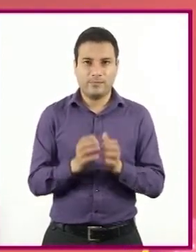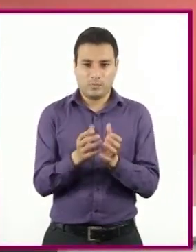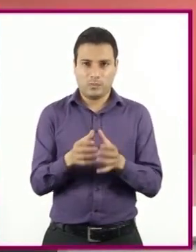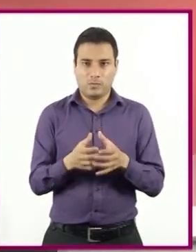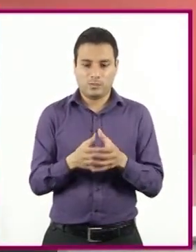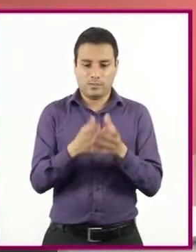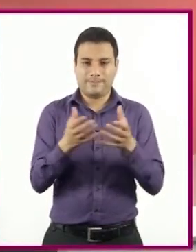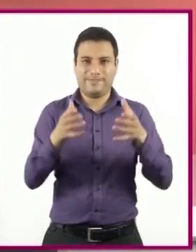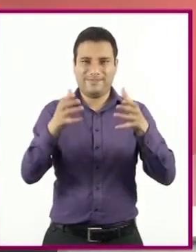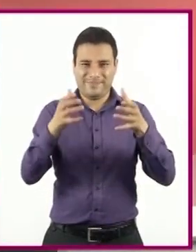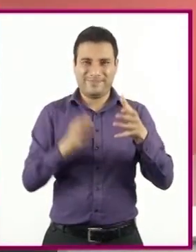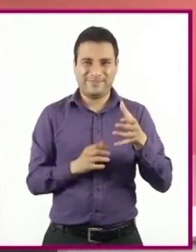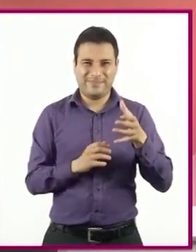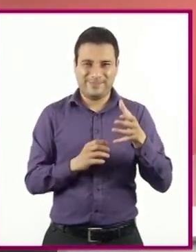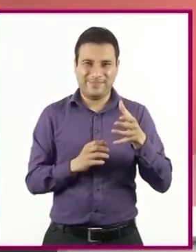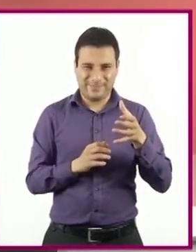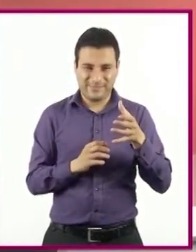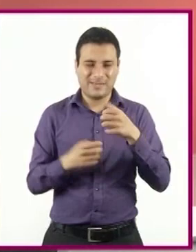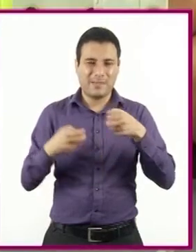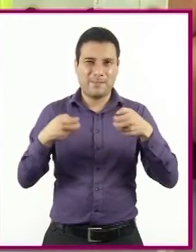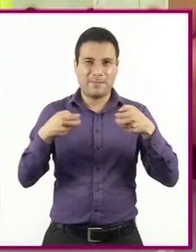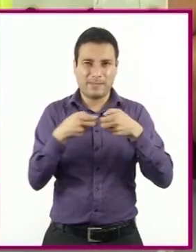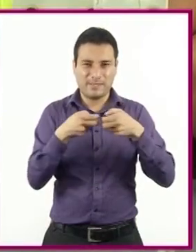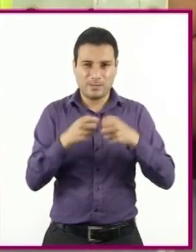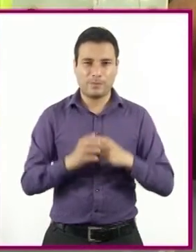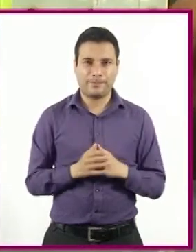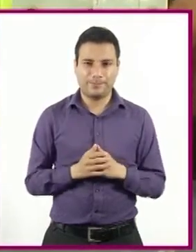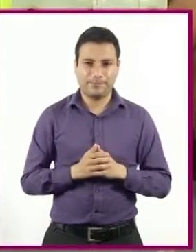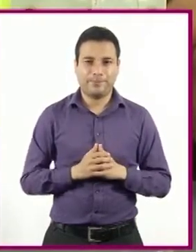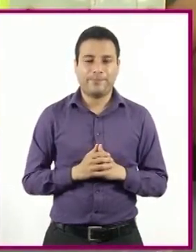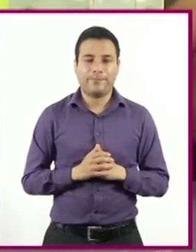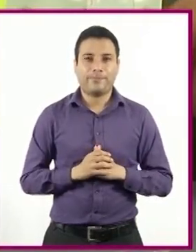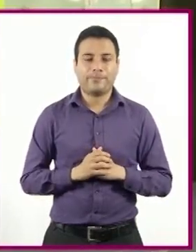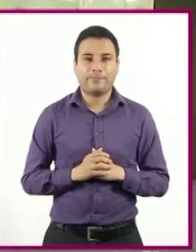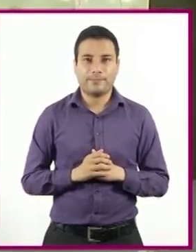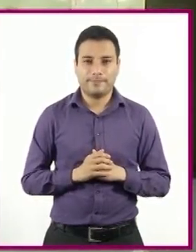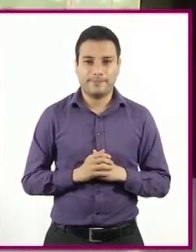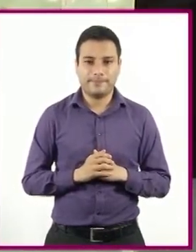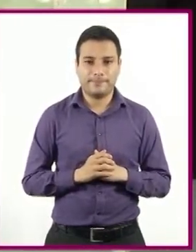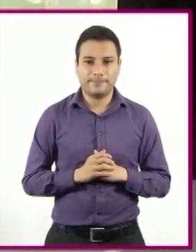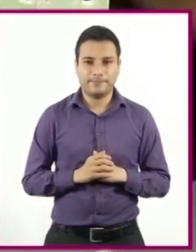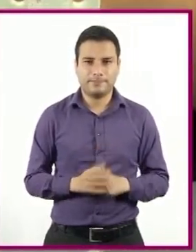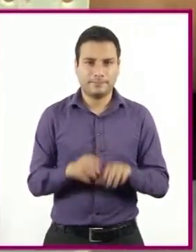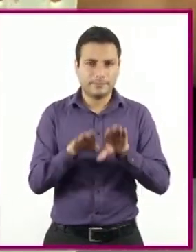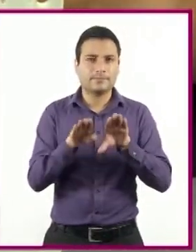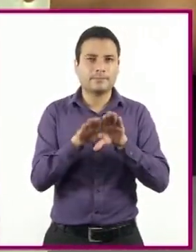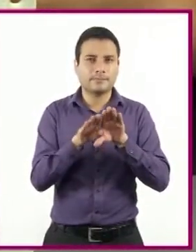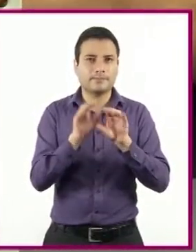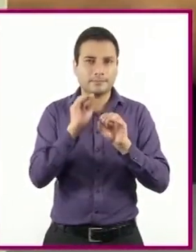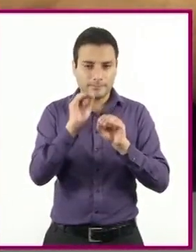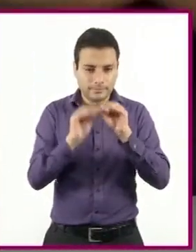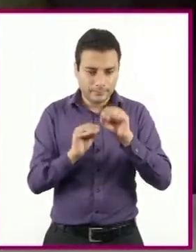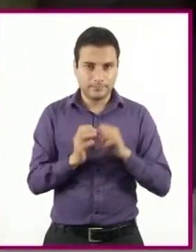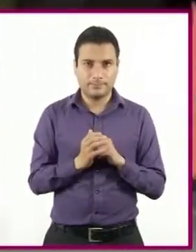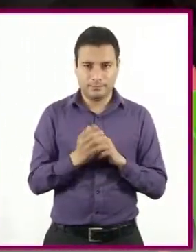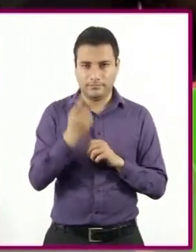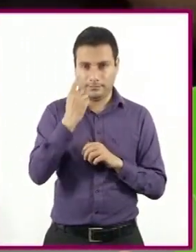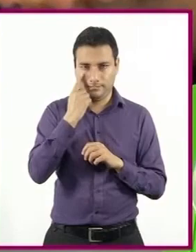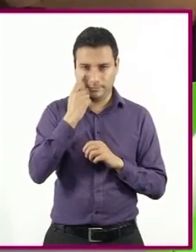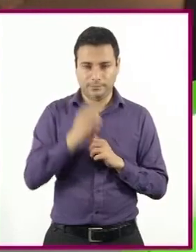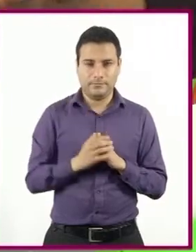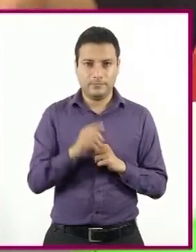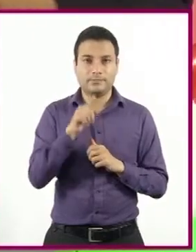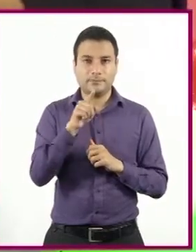o un pedazo de alambre en forma circular forrado con estambre. ¿Cómo lo hacemos? Preparen una